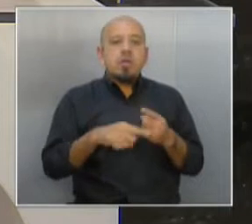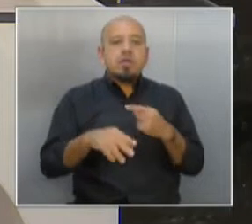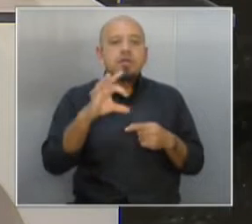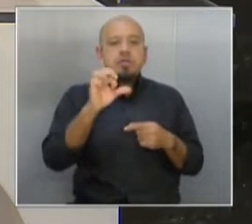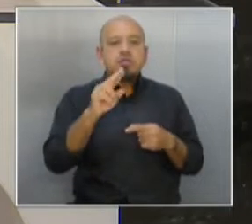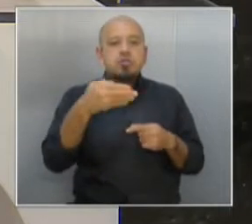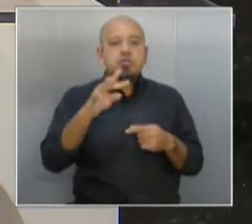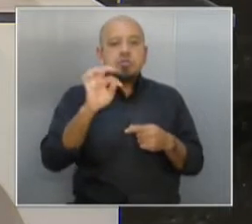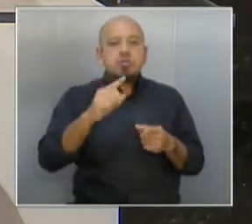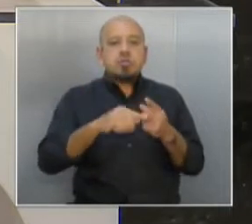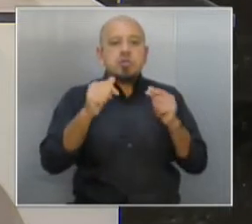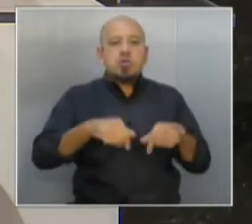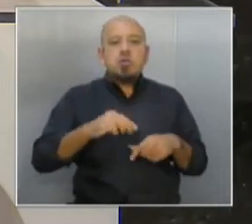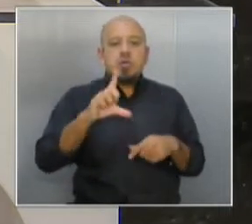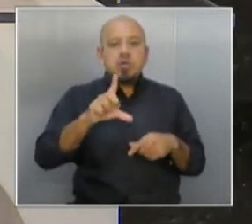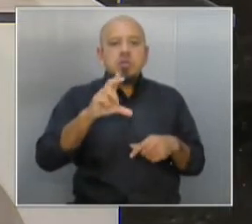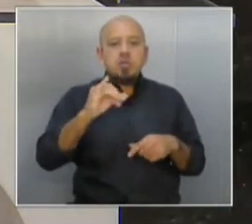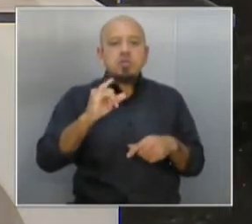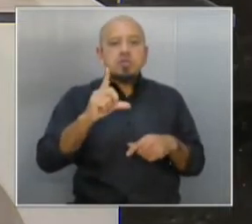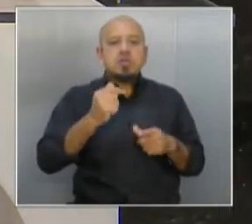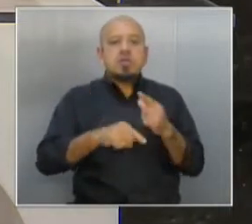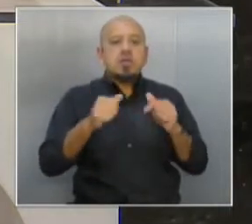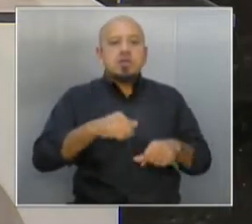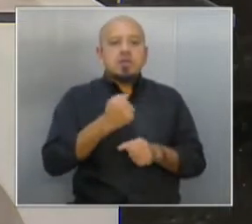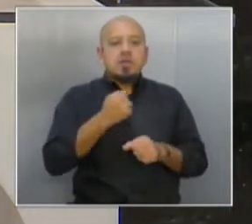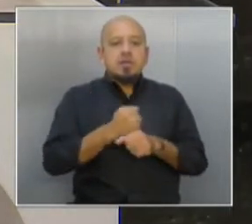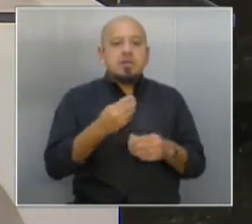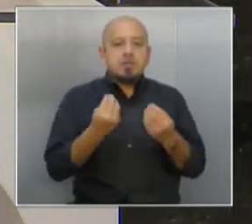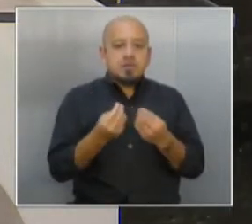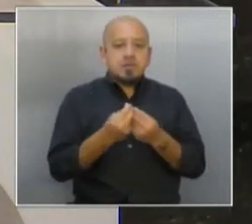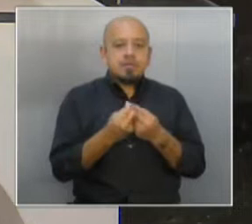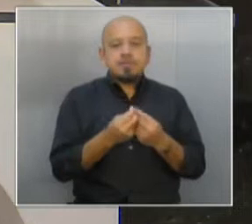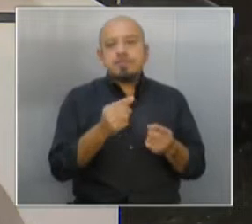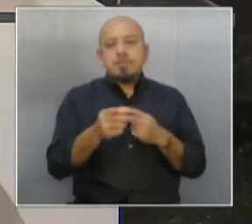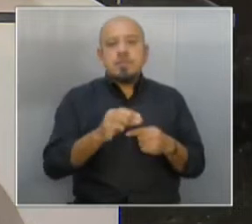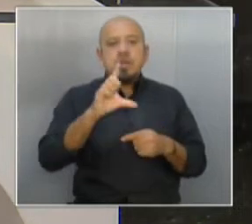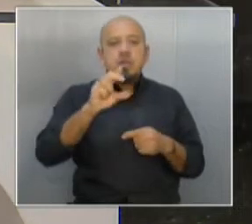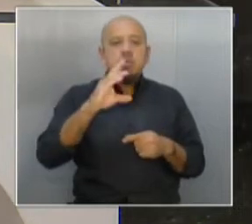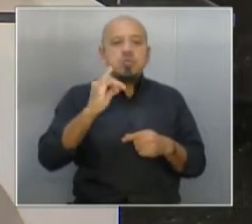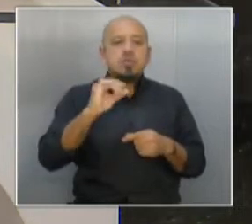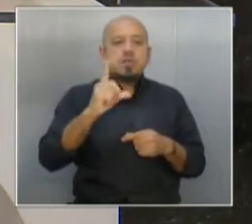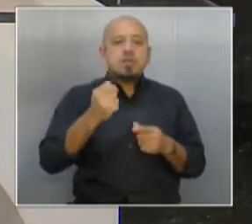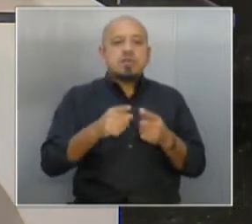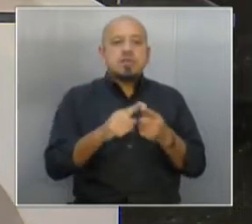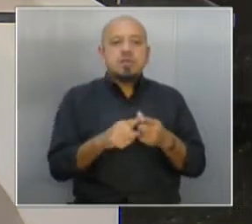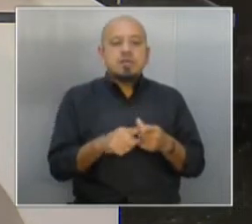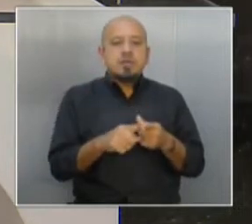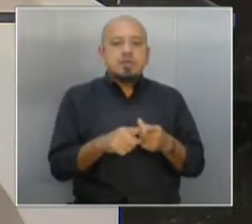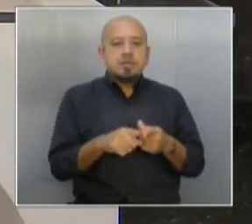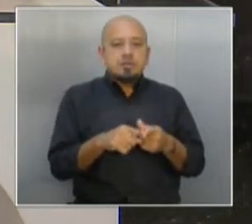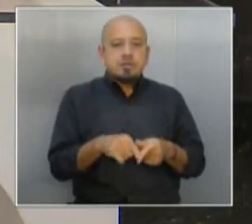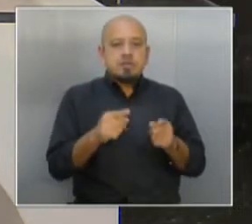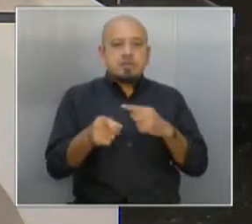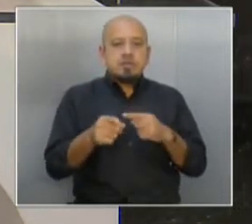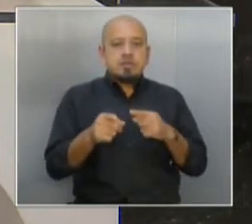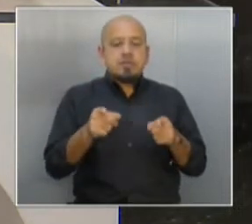la vamos a hacer trabajar un montón hoy y a Pablito también. Lucila en un ratito nos va a traer una nota sobre una